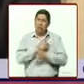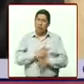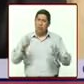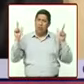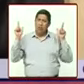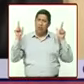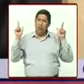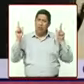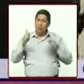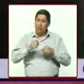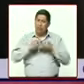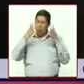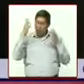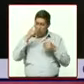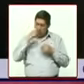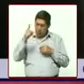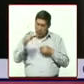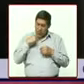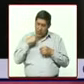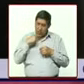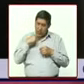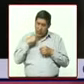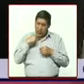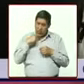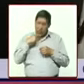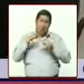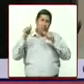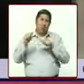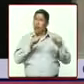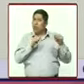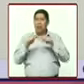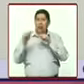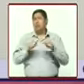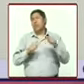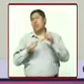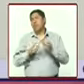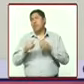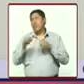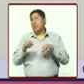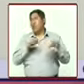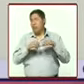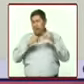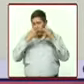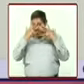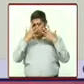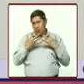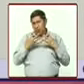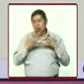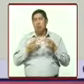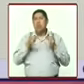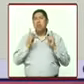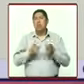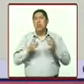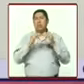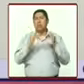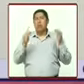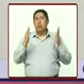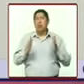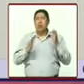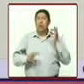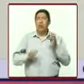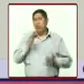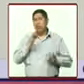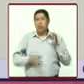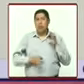una clara injerencia a la actividad jurisdiccional. Es lamentable que en la propia Casa de Justicia se